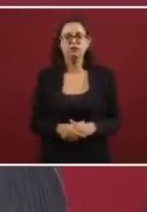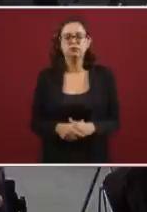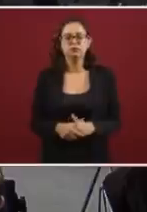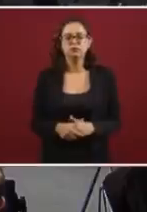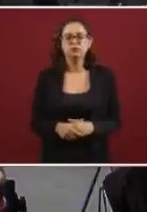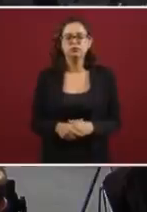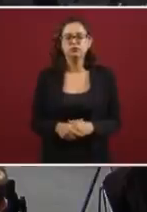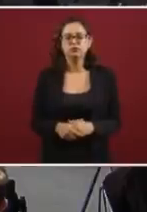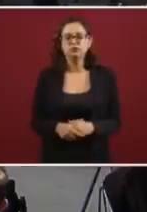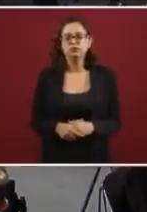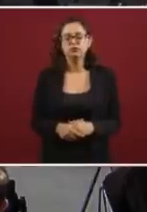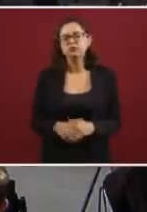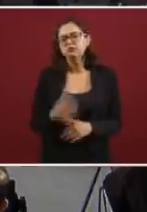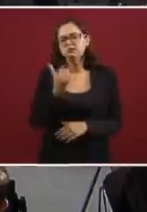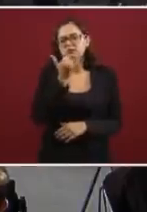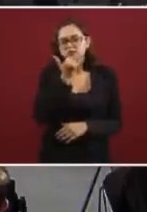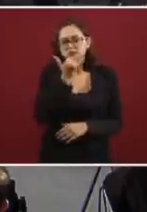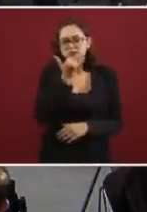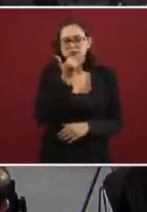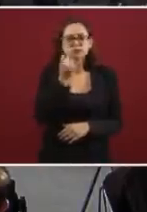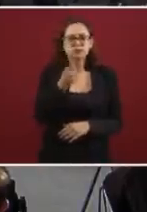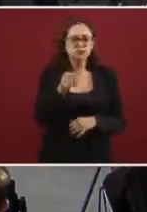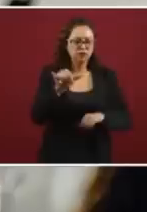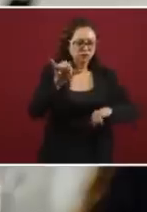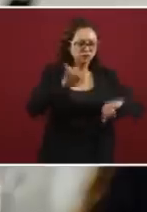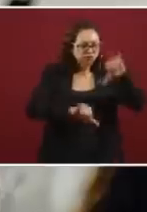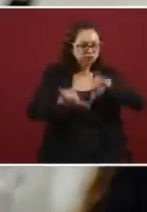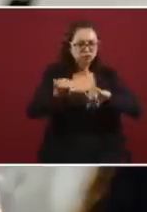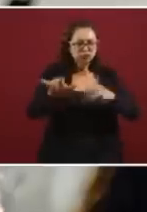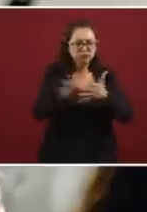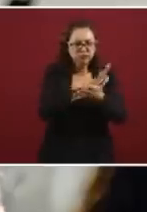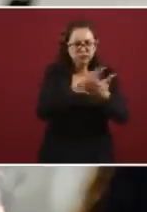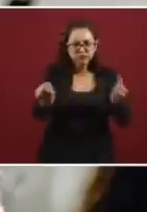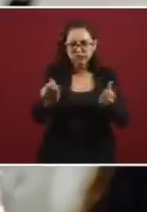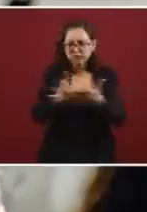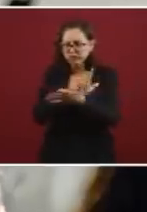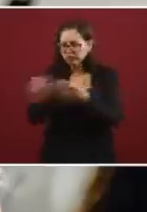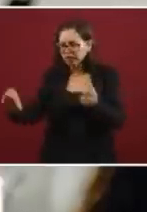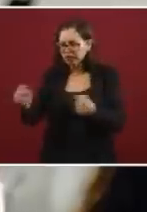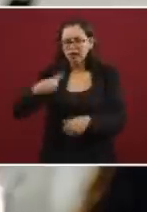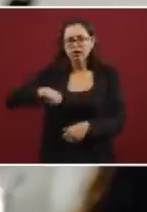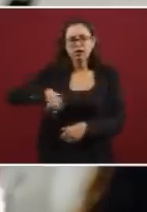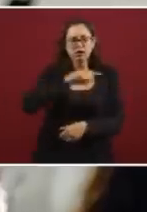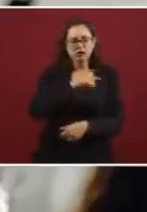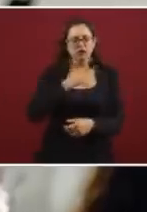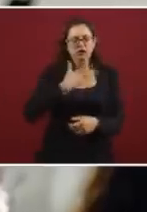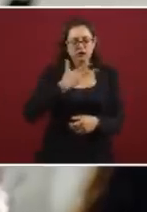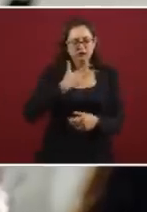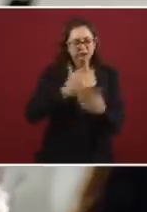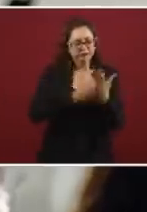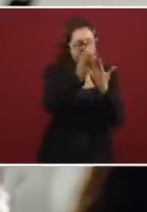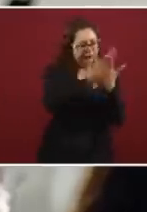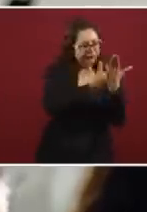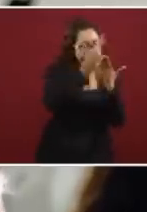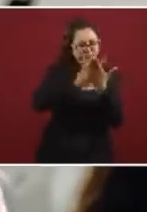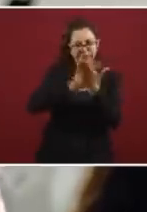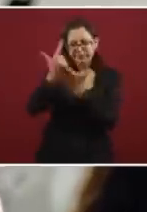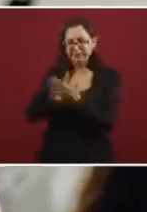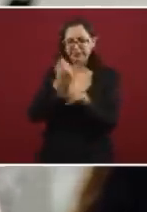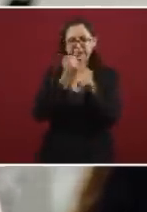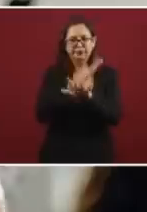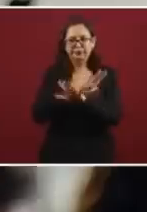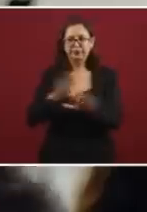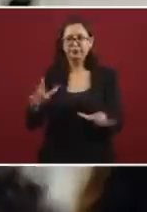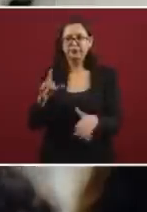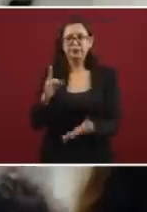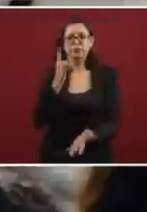sobre lo que dijo de que se han destruido muchos laboratorios nosotros hemos hecho una base de datos a partir de datos de su administración y solo